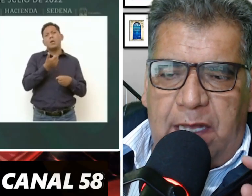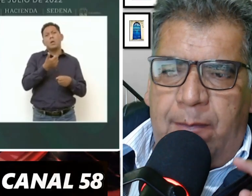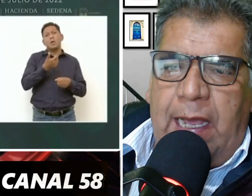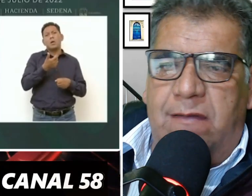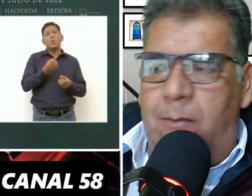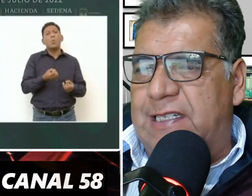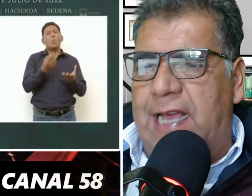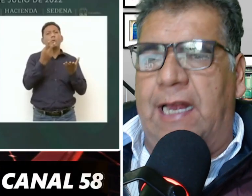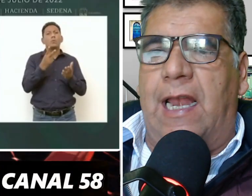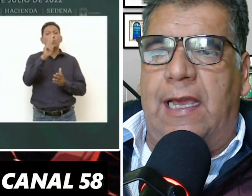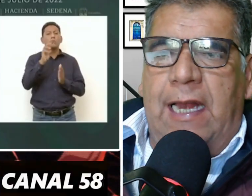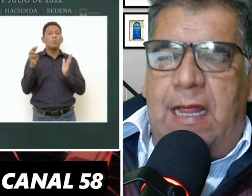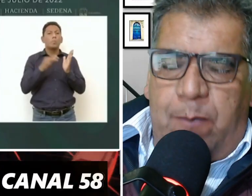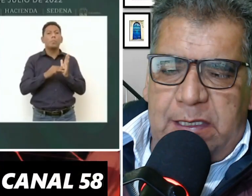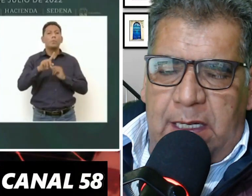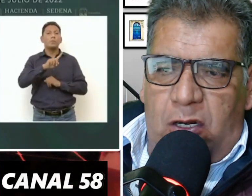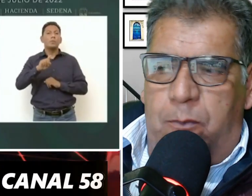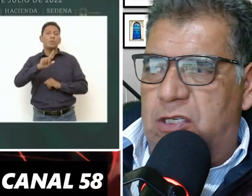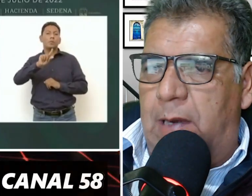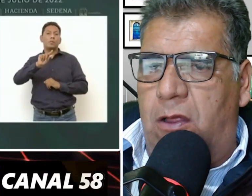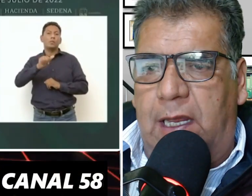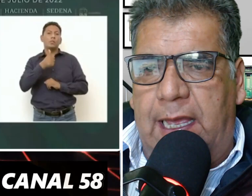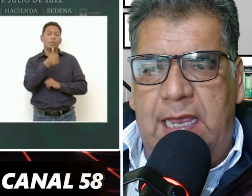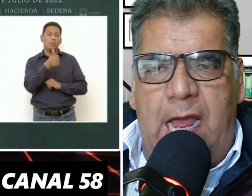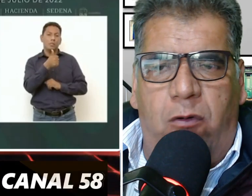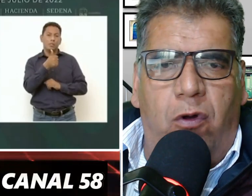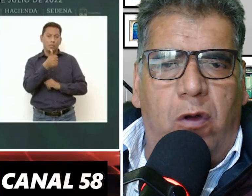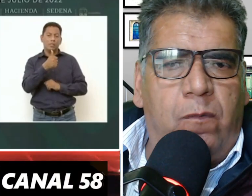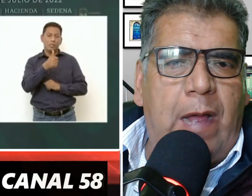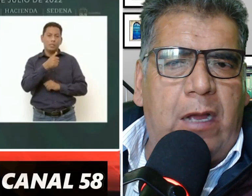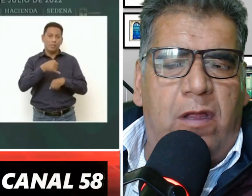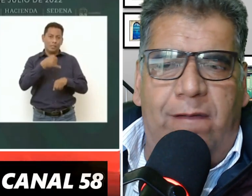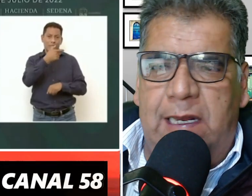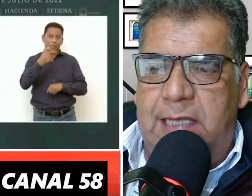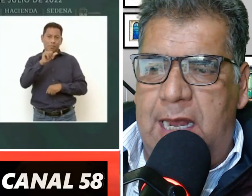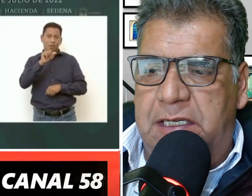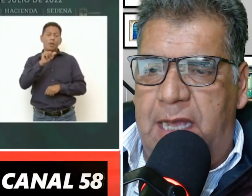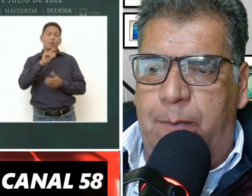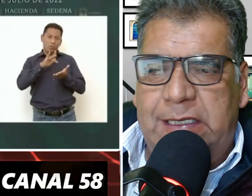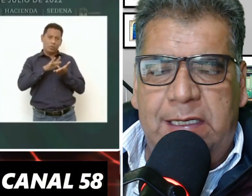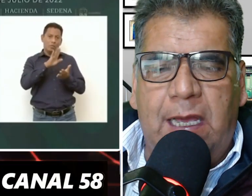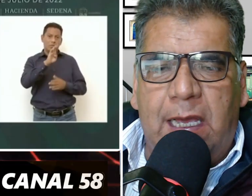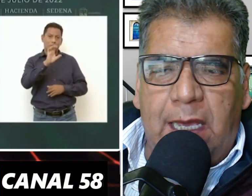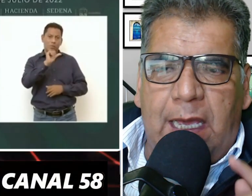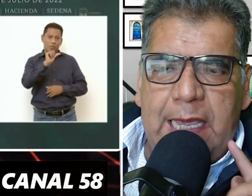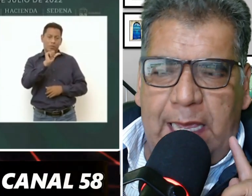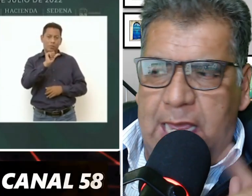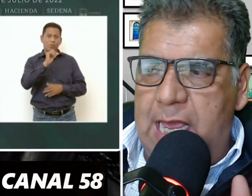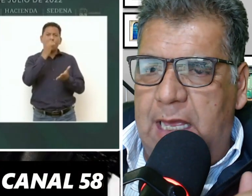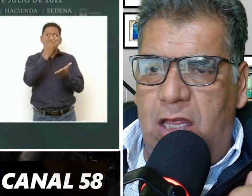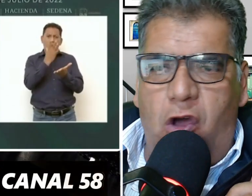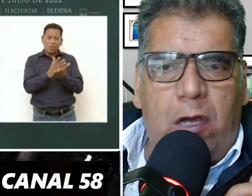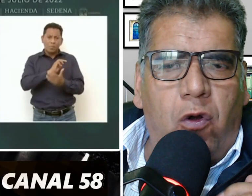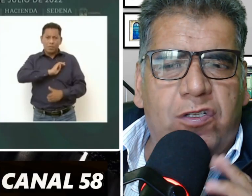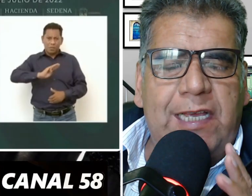Amigos y amigas, vamos a ir a la gira del presidente López Obrador, que inauguró un banco del bienestar en Chiapas y